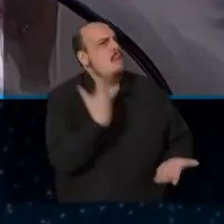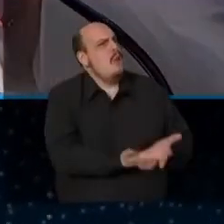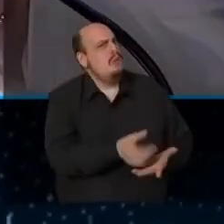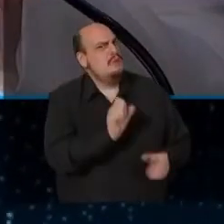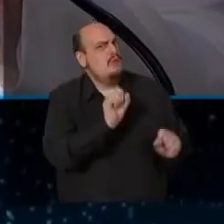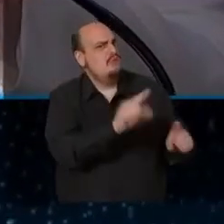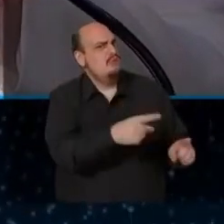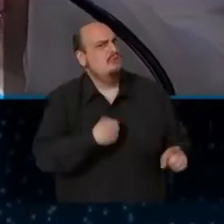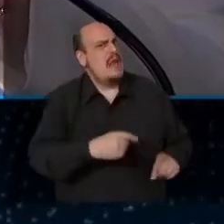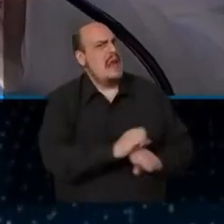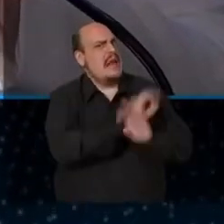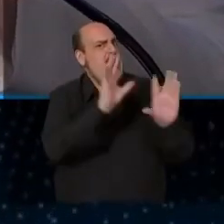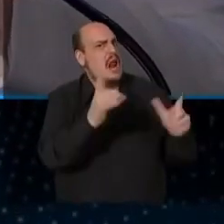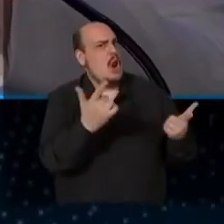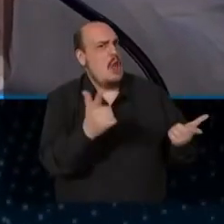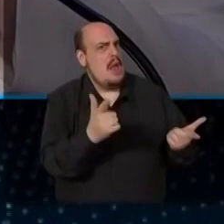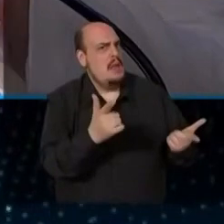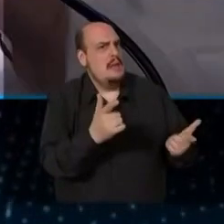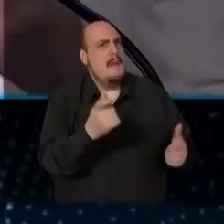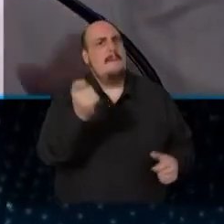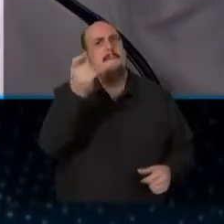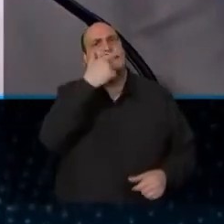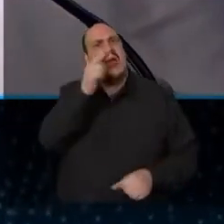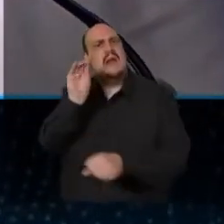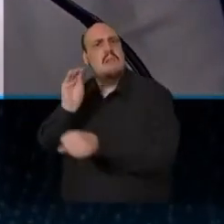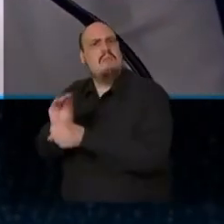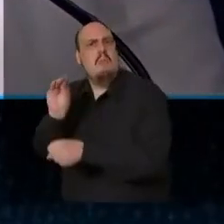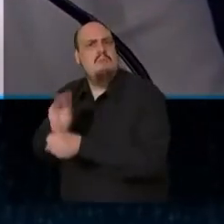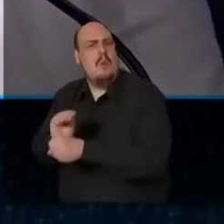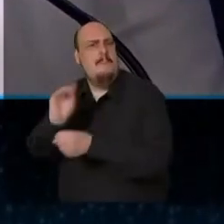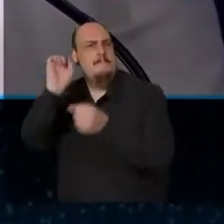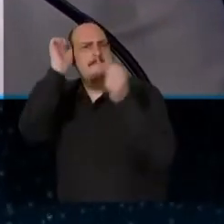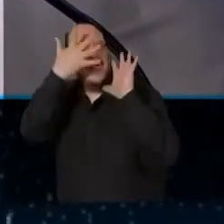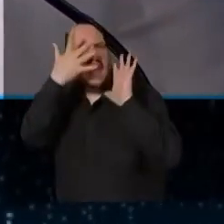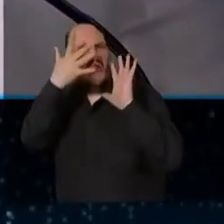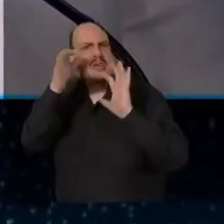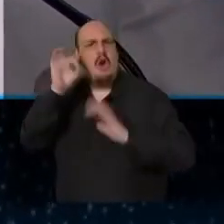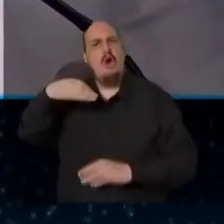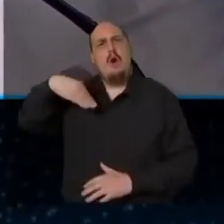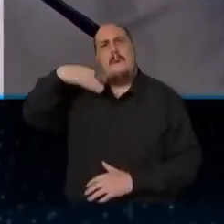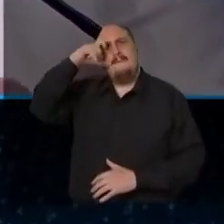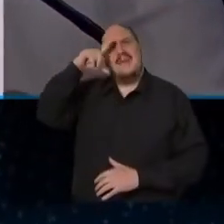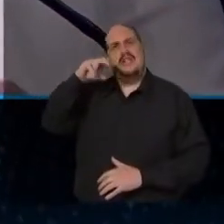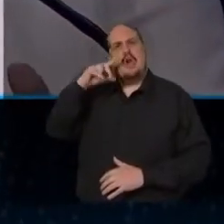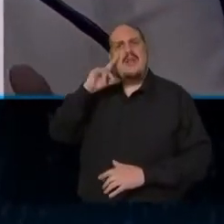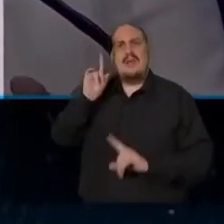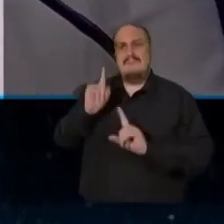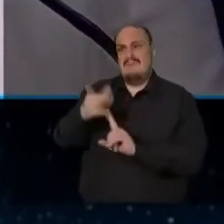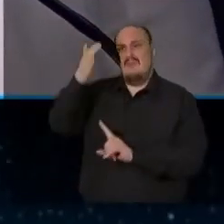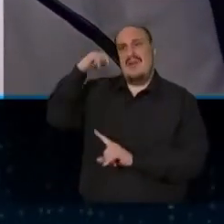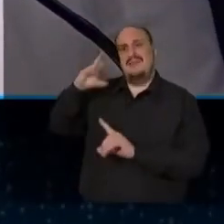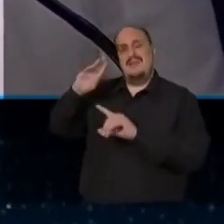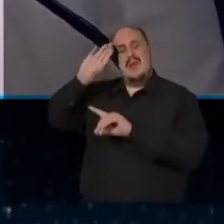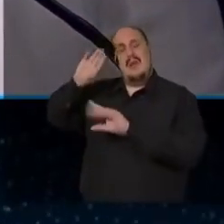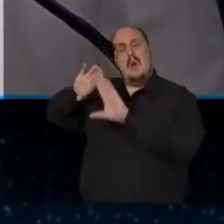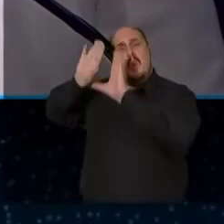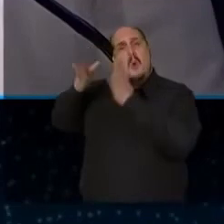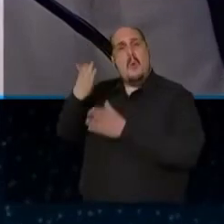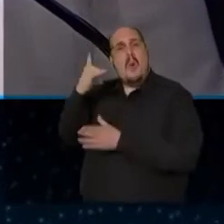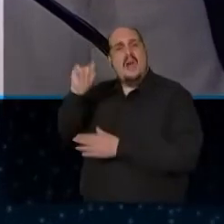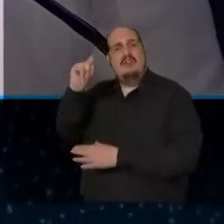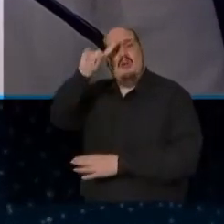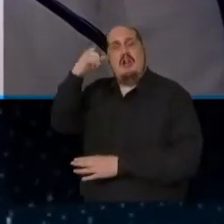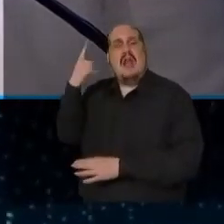es la de macri alimentando a mi ley si es la de melconian al que echaron del banco nación o si es la del radicalismo